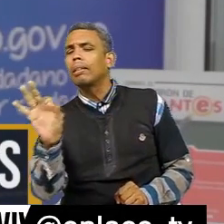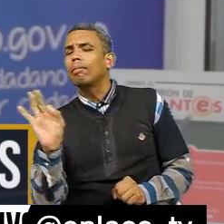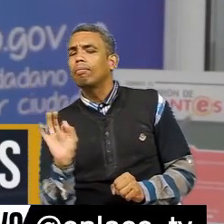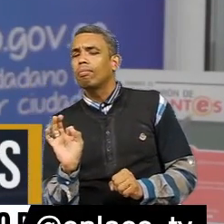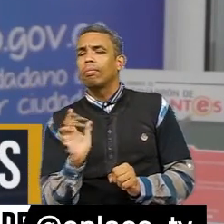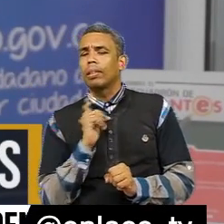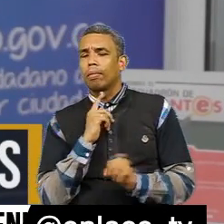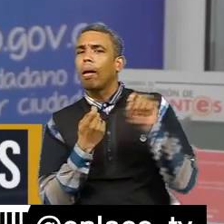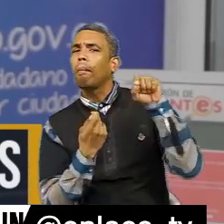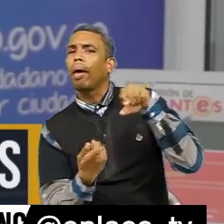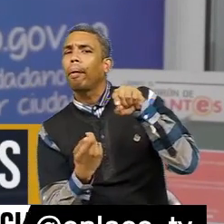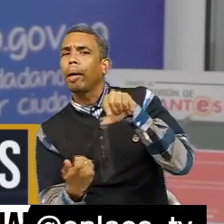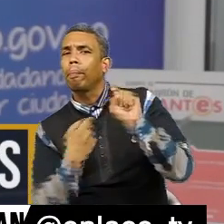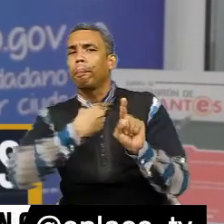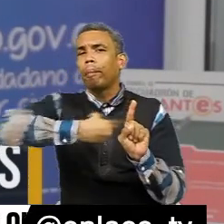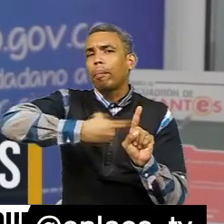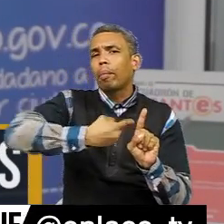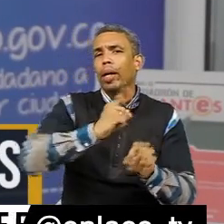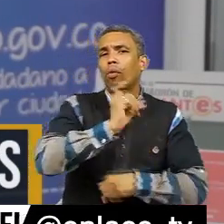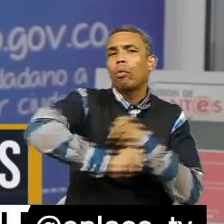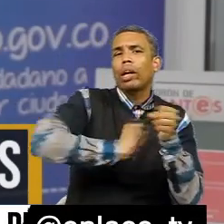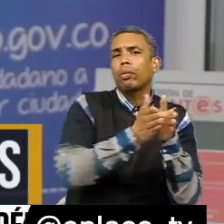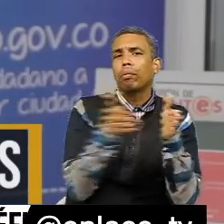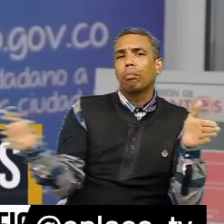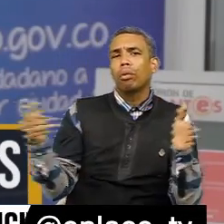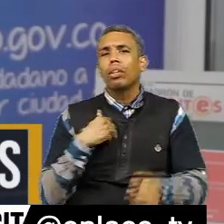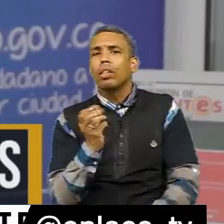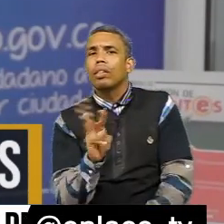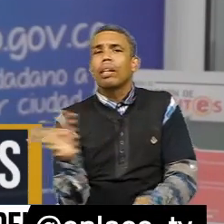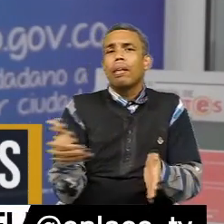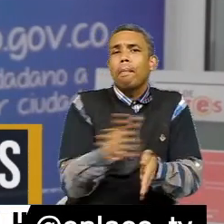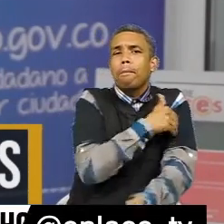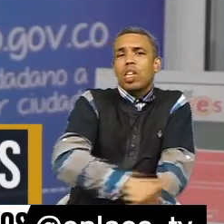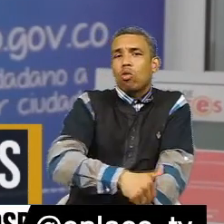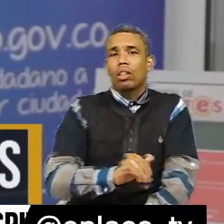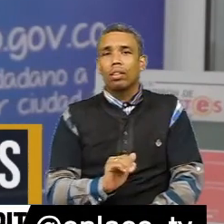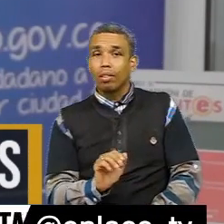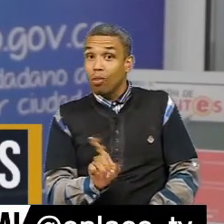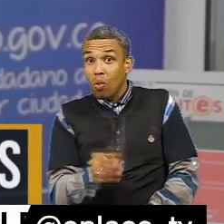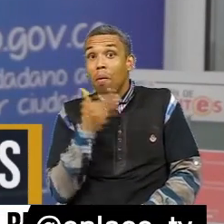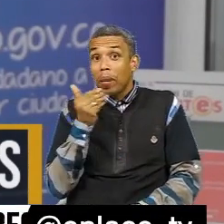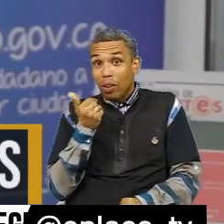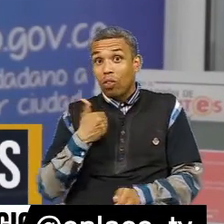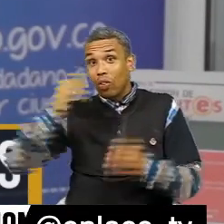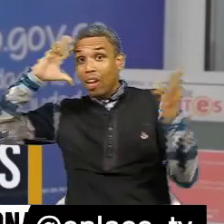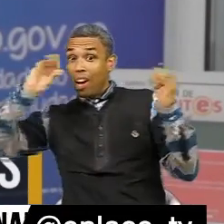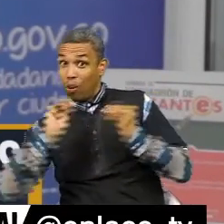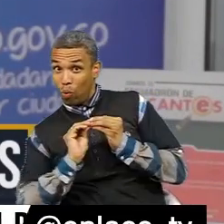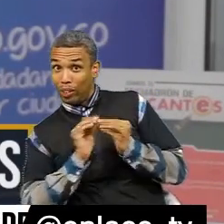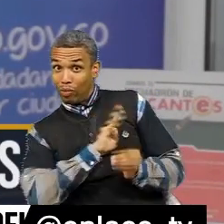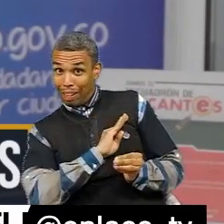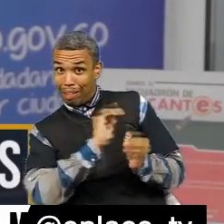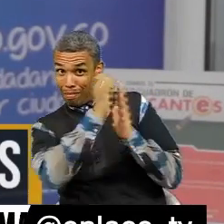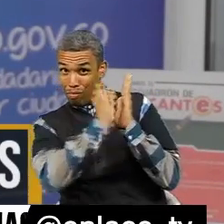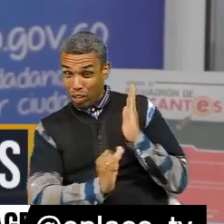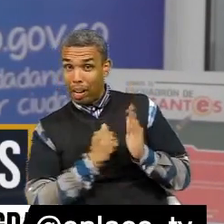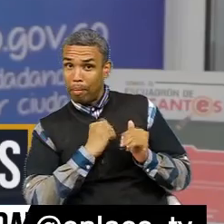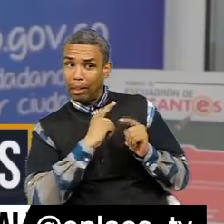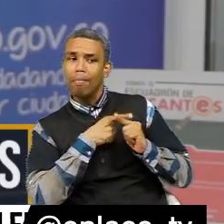13.600.000, sino 6.800.000, que nosotros le vamos a desembolsar un primer 50% a los 3 meses y el